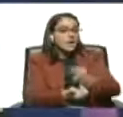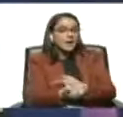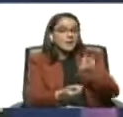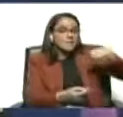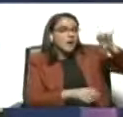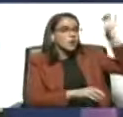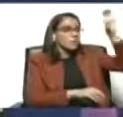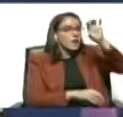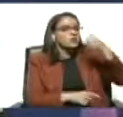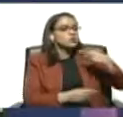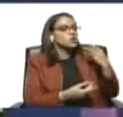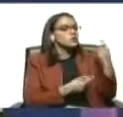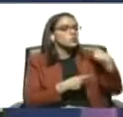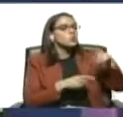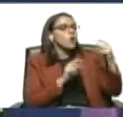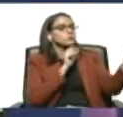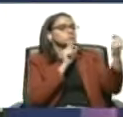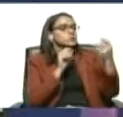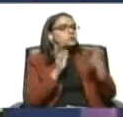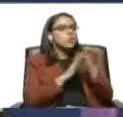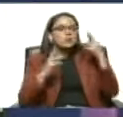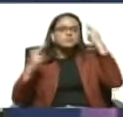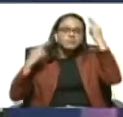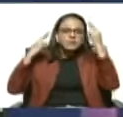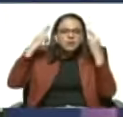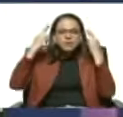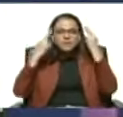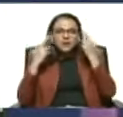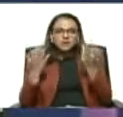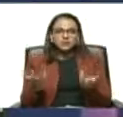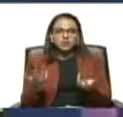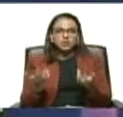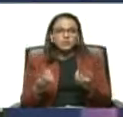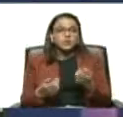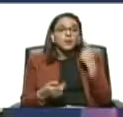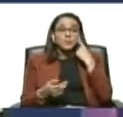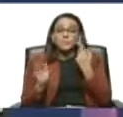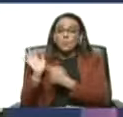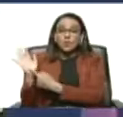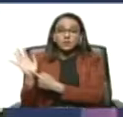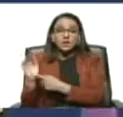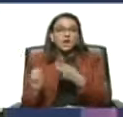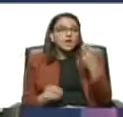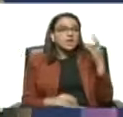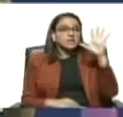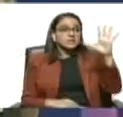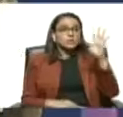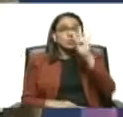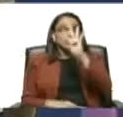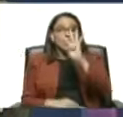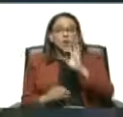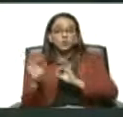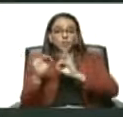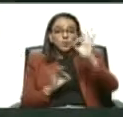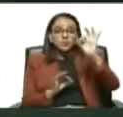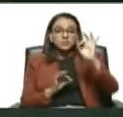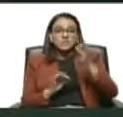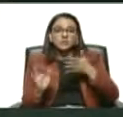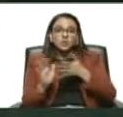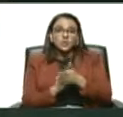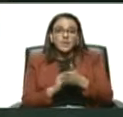nos tienen que llamar a la reflexión. El 54%, ahí está, del Producto Interno Bruto, está